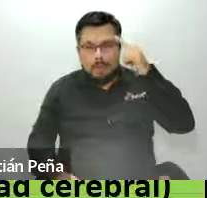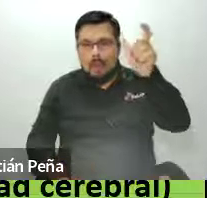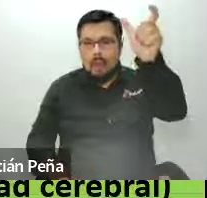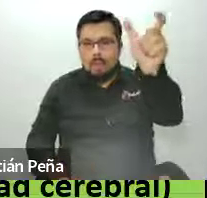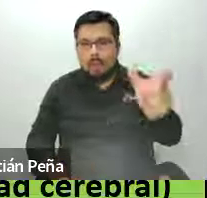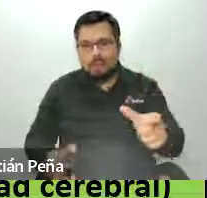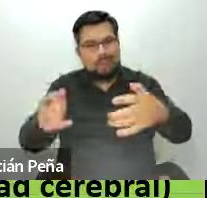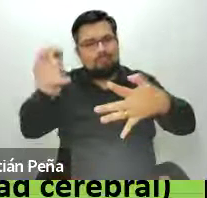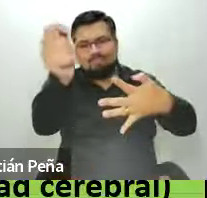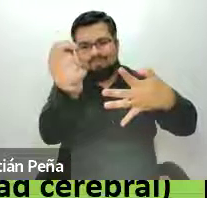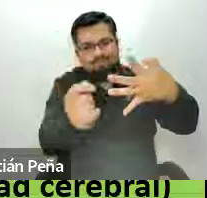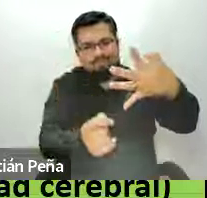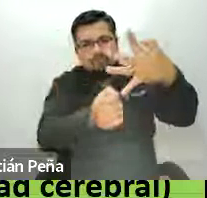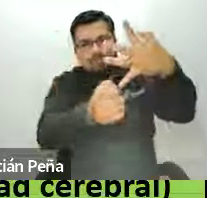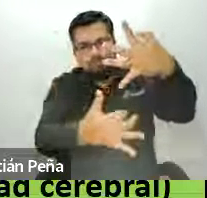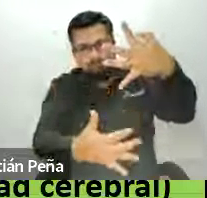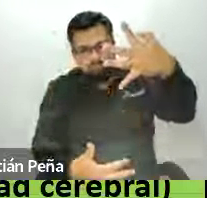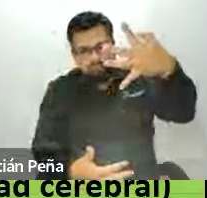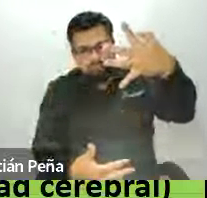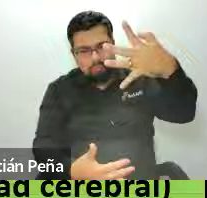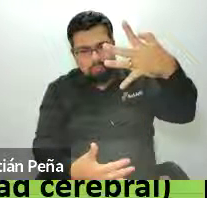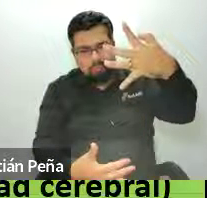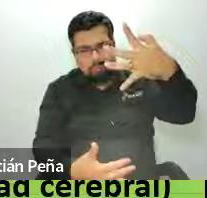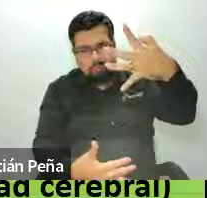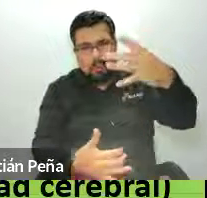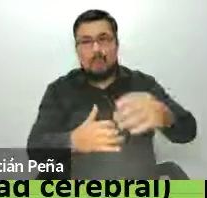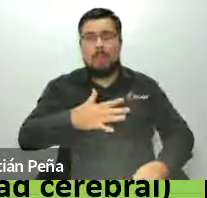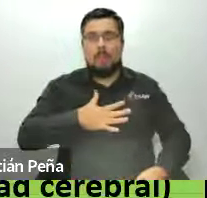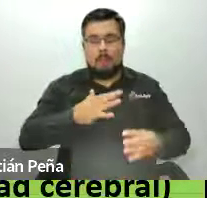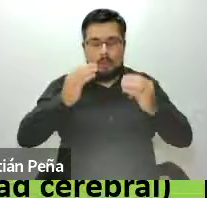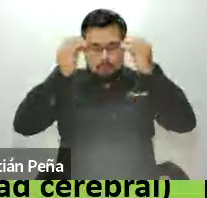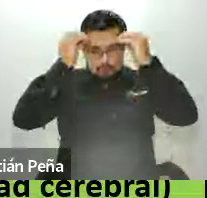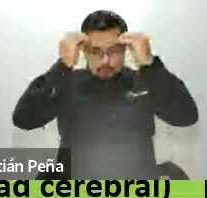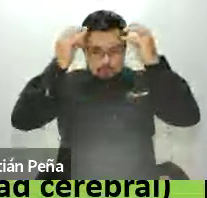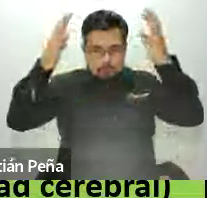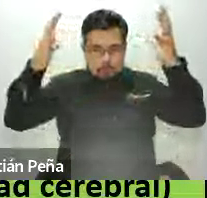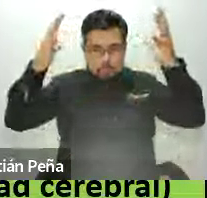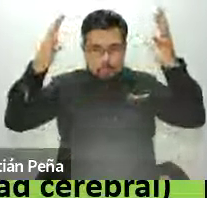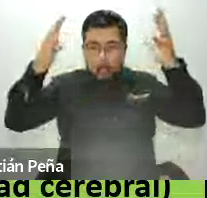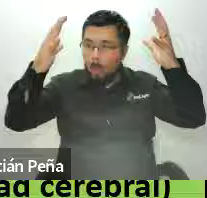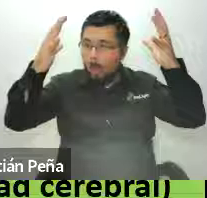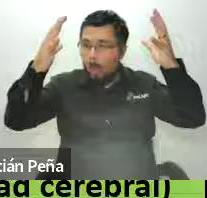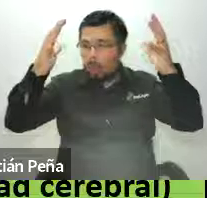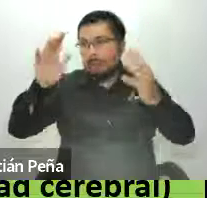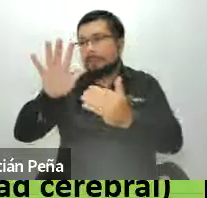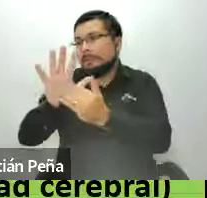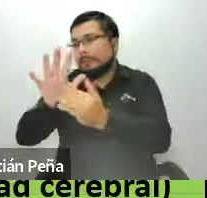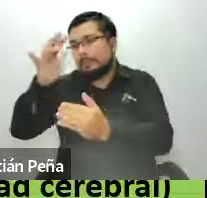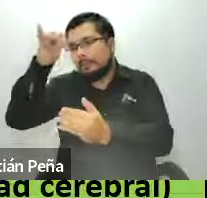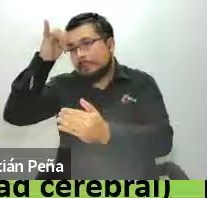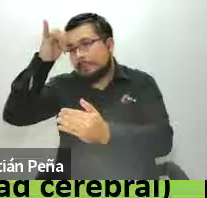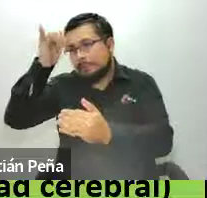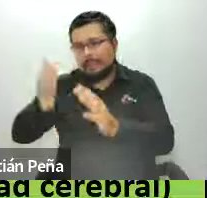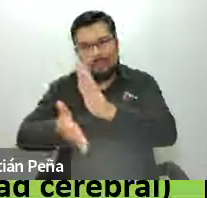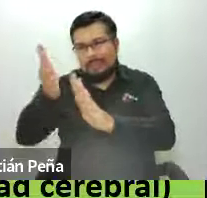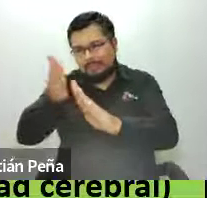multidimensionalmente? Y a mí se me prende la ampolleta y salgo corriendo de la sala y que se rompe la clase, váyanse a